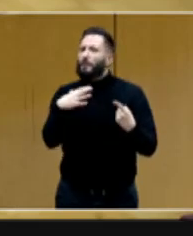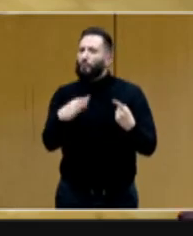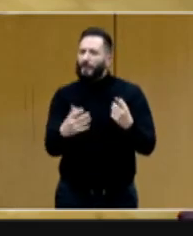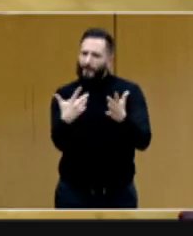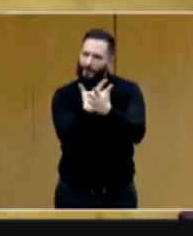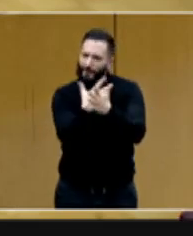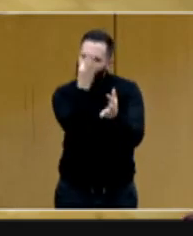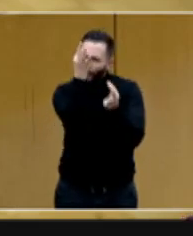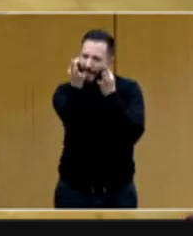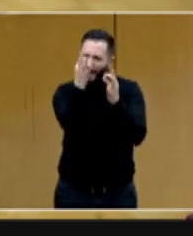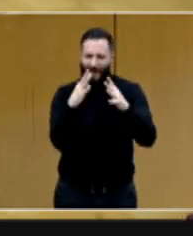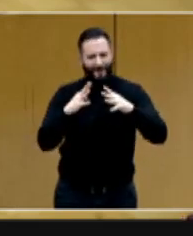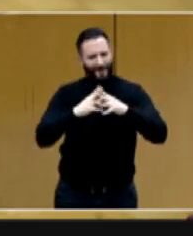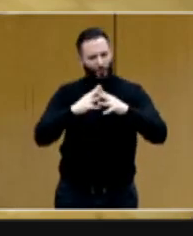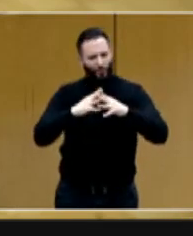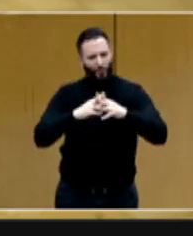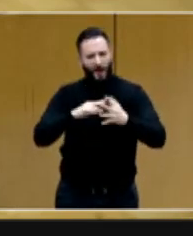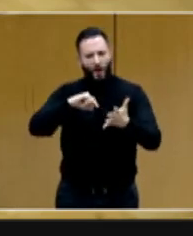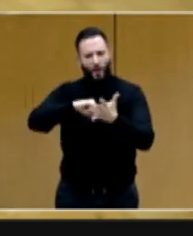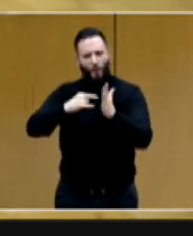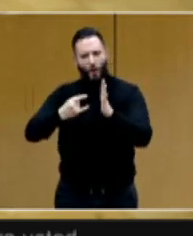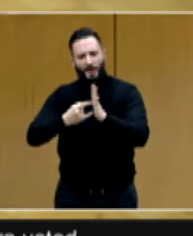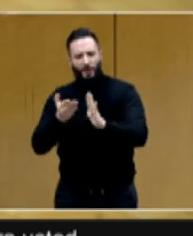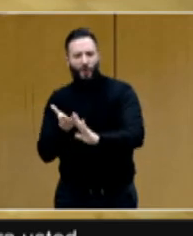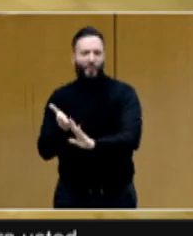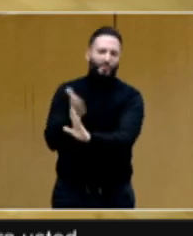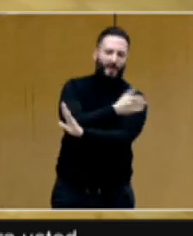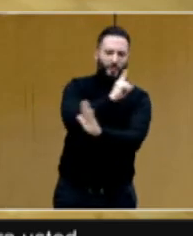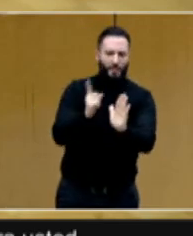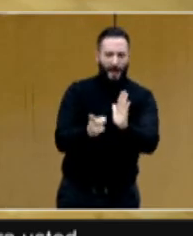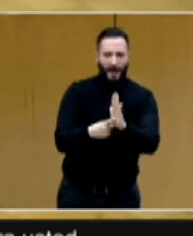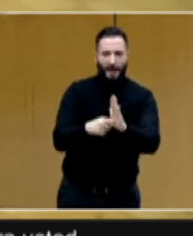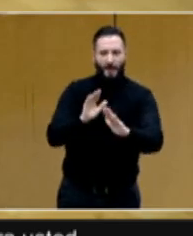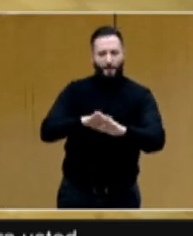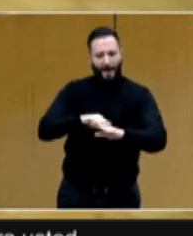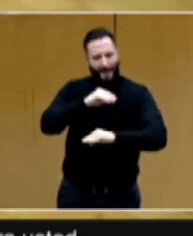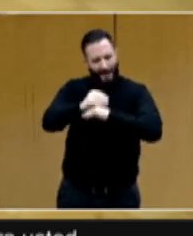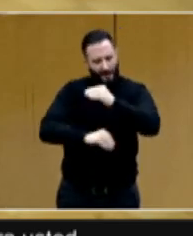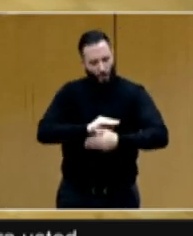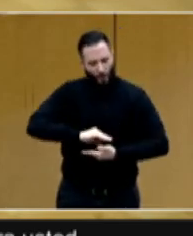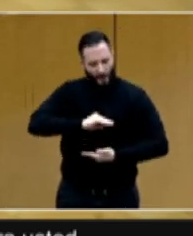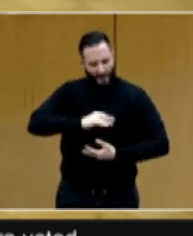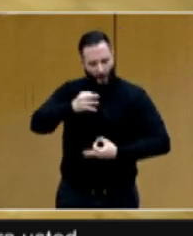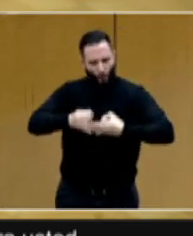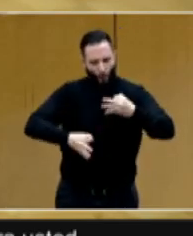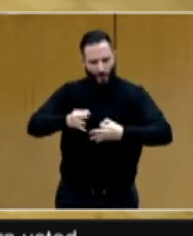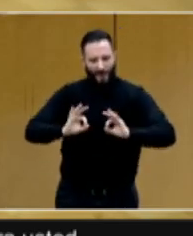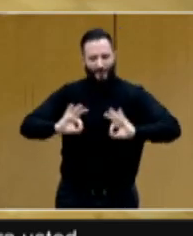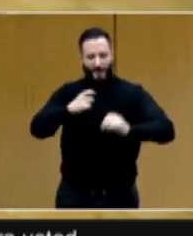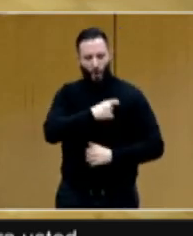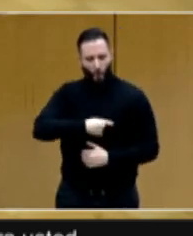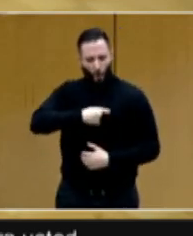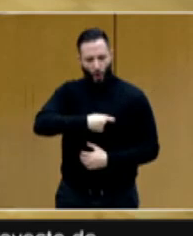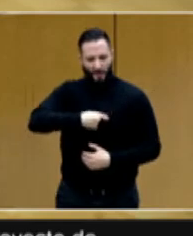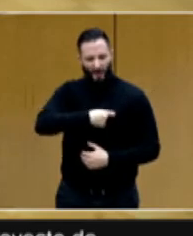esenciales del anteproyecto de ley de apoyos al ejercicio de la capacidad jurídica que ha preparado la comisión de codificación de Cataluña